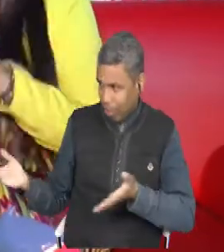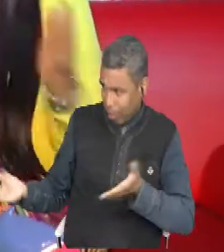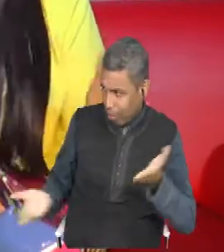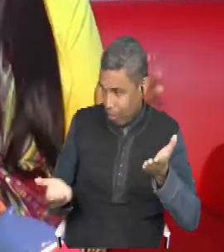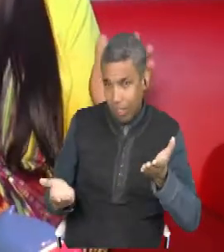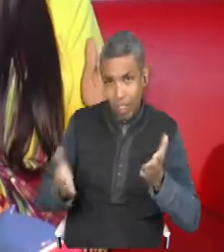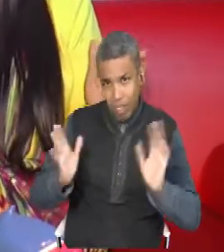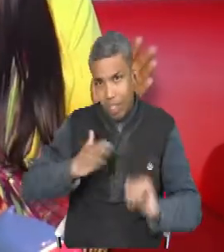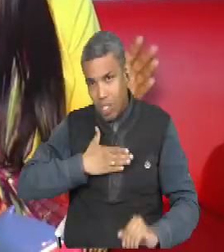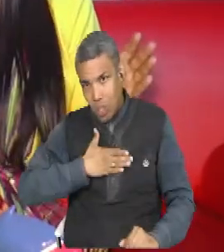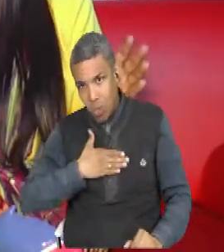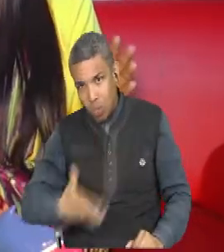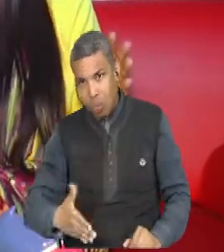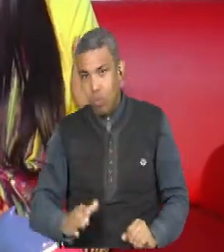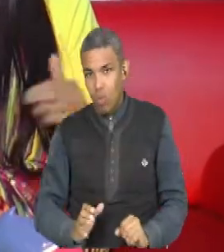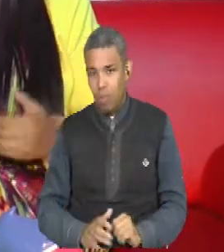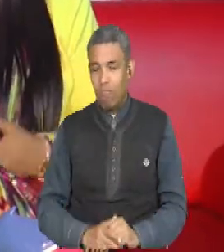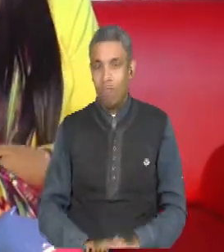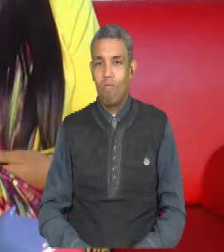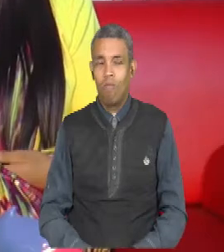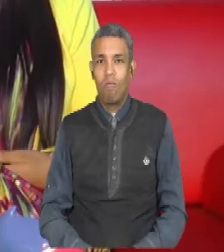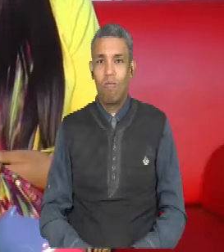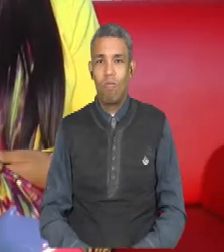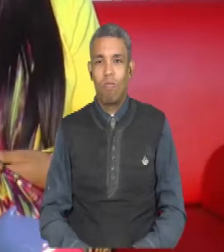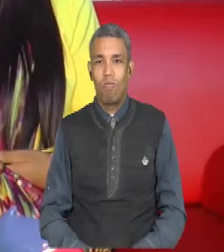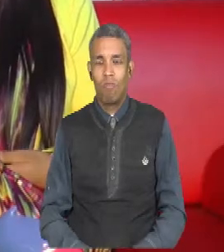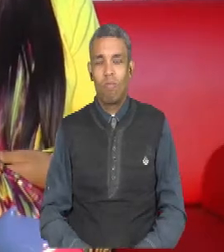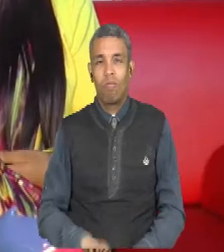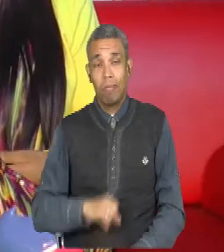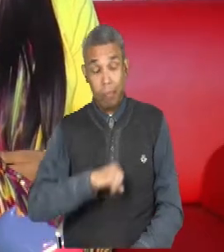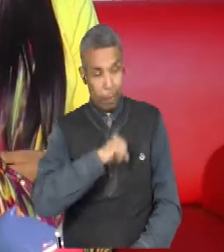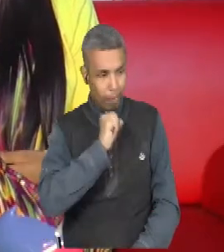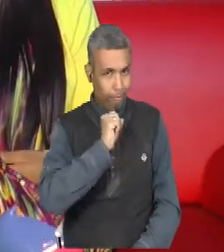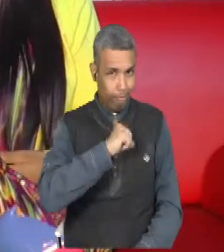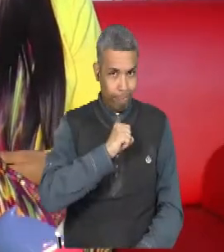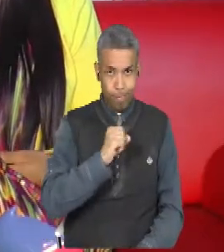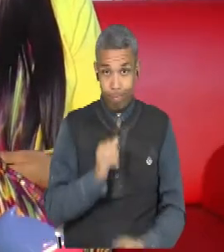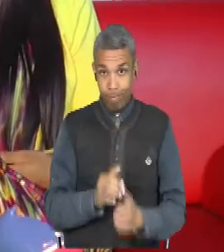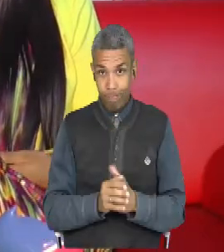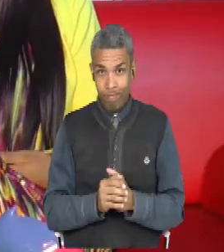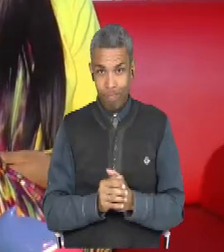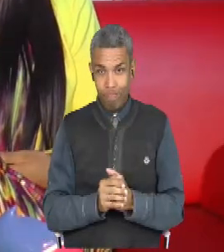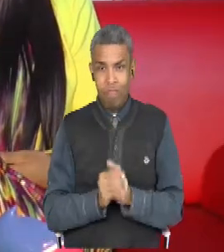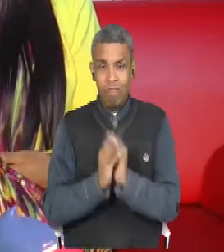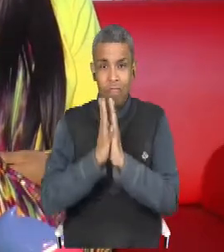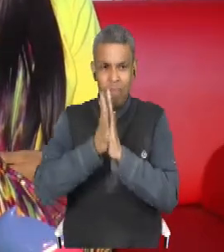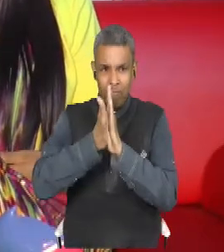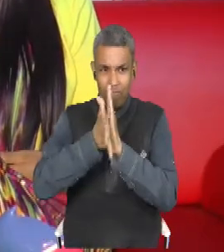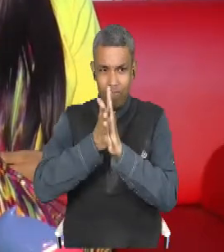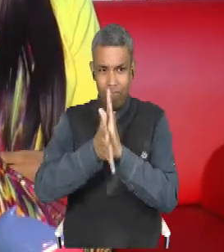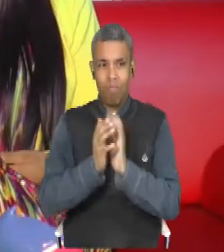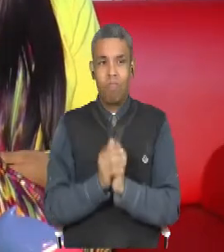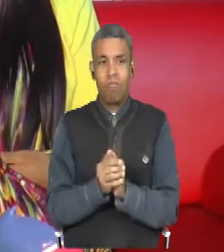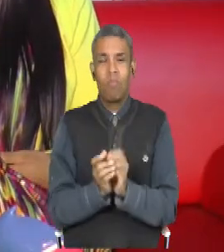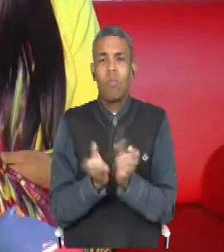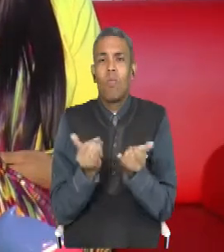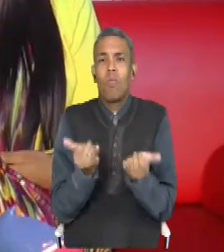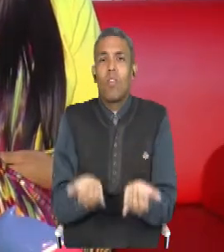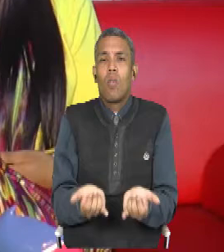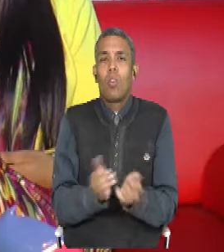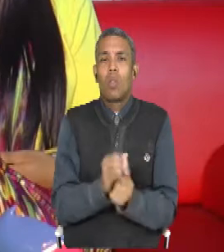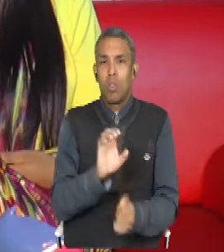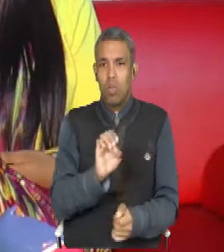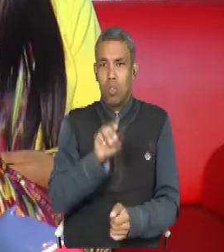este trabajo, las puertas están abiertas de en casa. Es muy cierto y pues quiero decirle y contarles a todos que desde este momento pueden contar con Omar